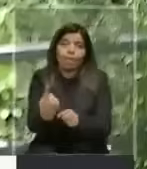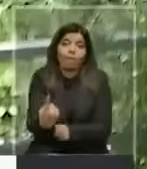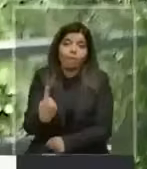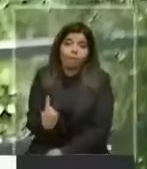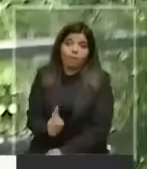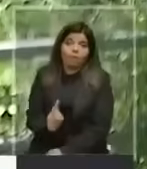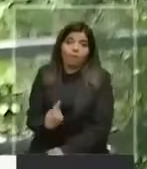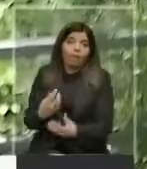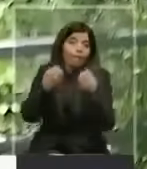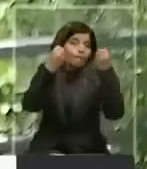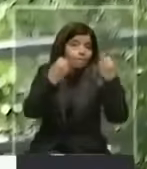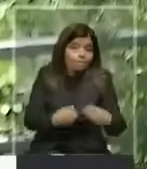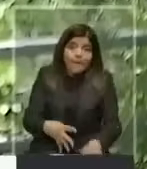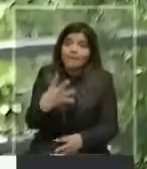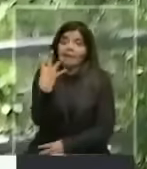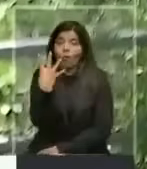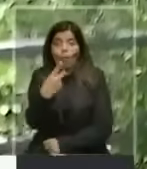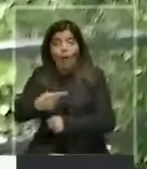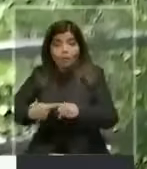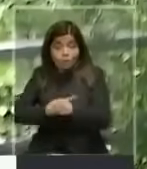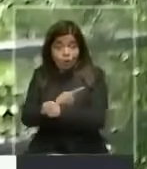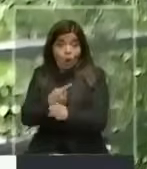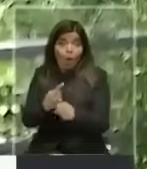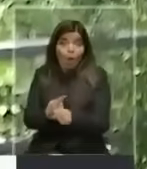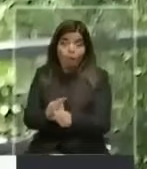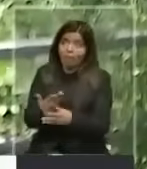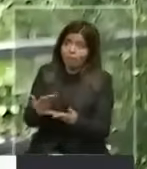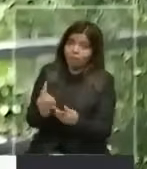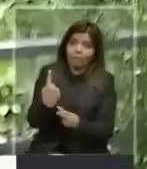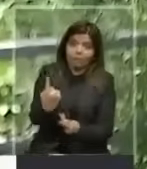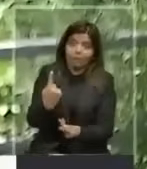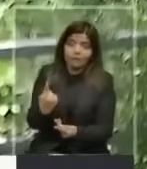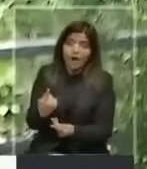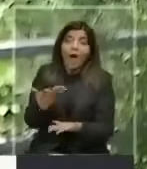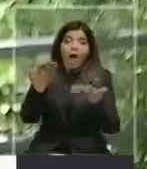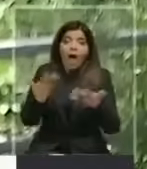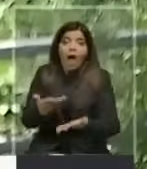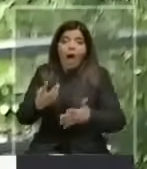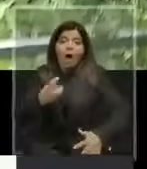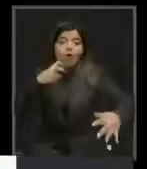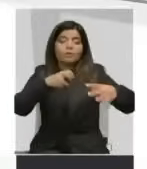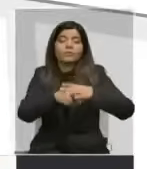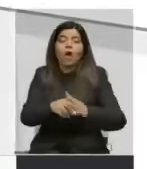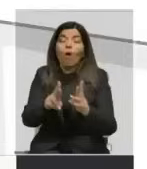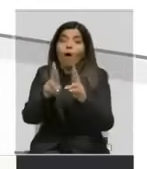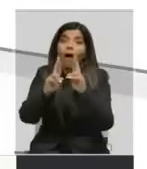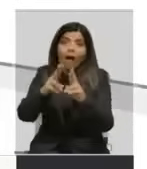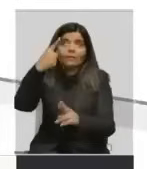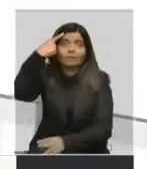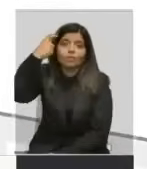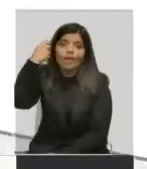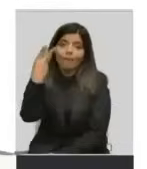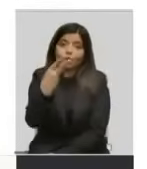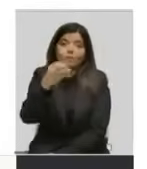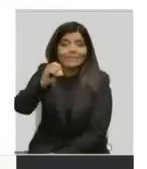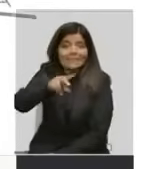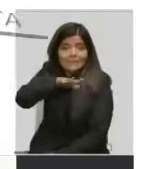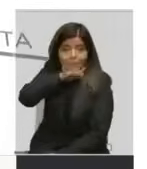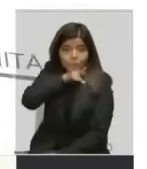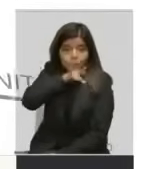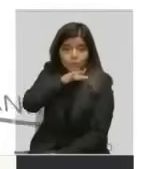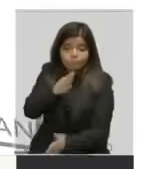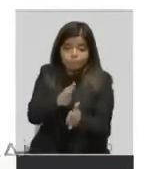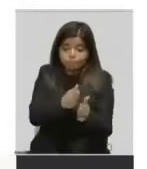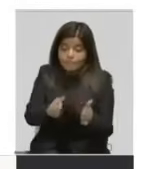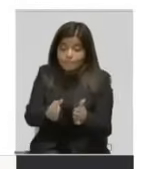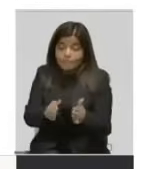hoy día cuando llegue el metro lo que soñamos es que sean 30 minutos. El tramo final del viaje al sur